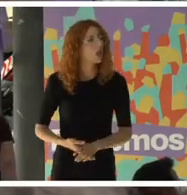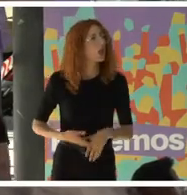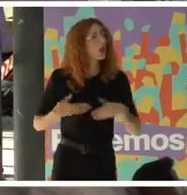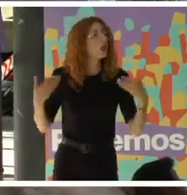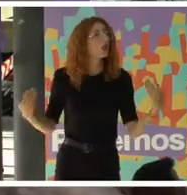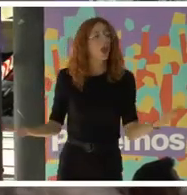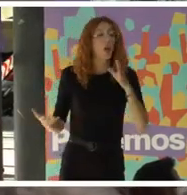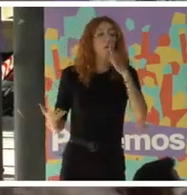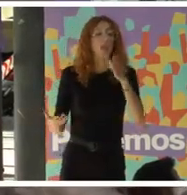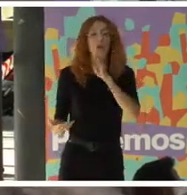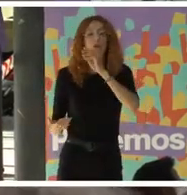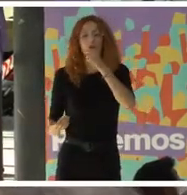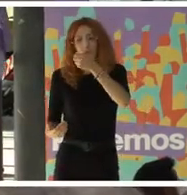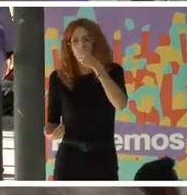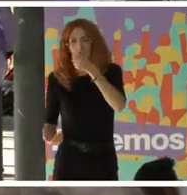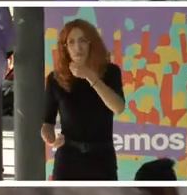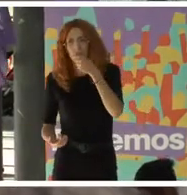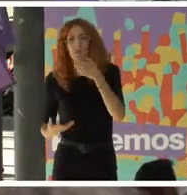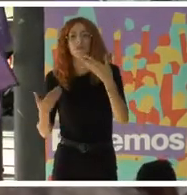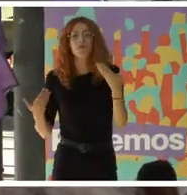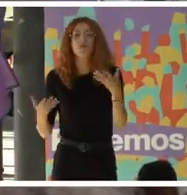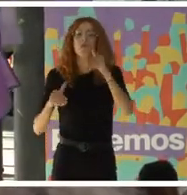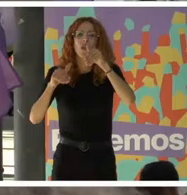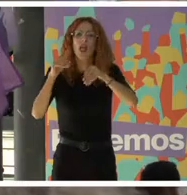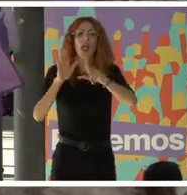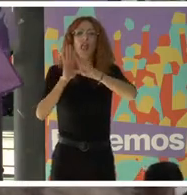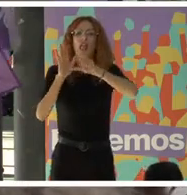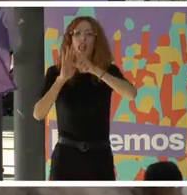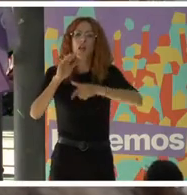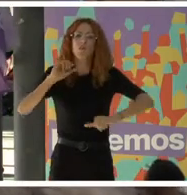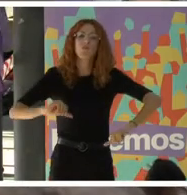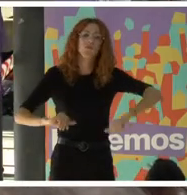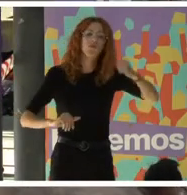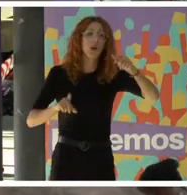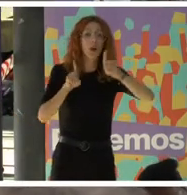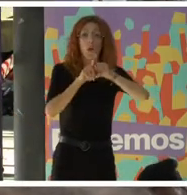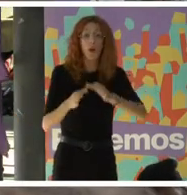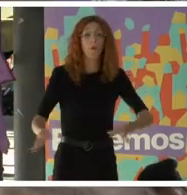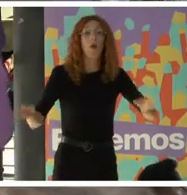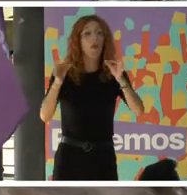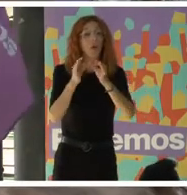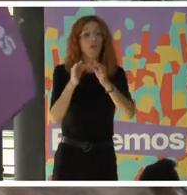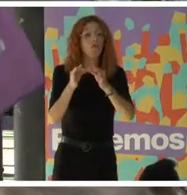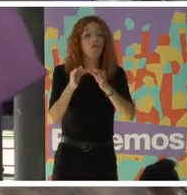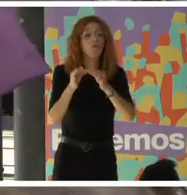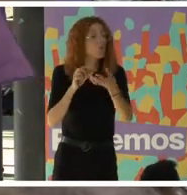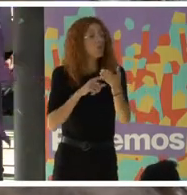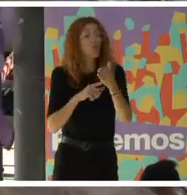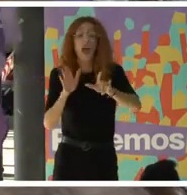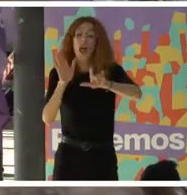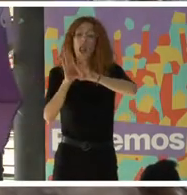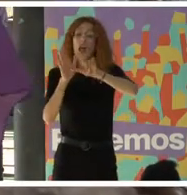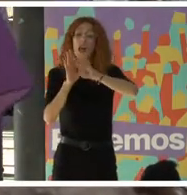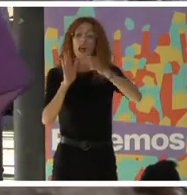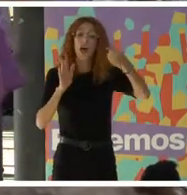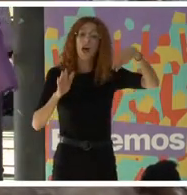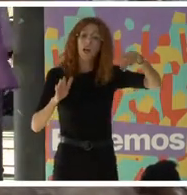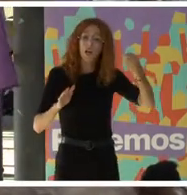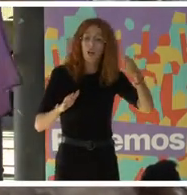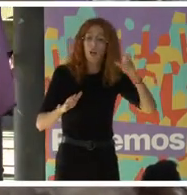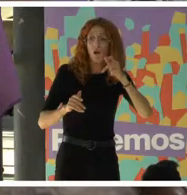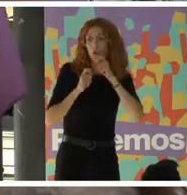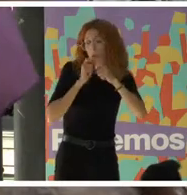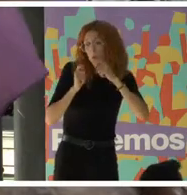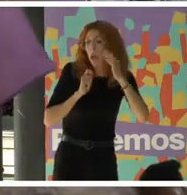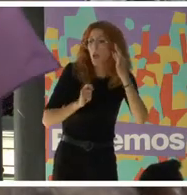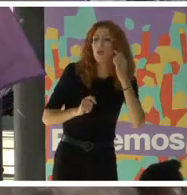el Partido Socialista nunca va a aprobar una ley de medios como la que ha propuesto Podemos. una ley en la que Ana Rosa Quintana tenga